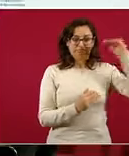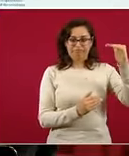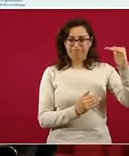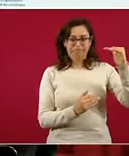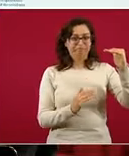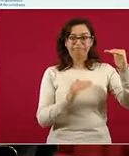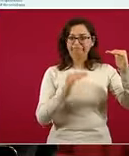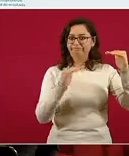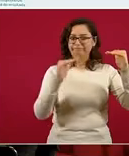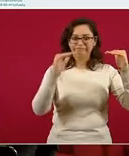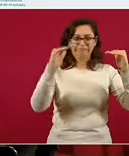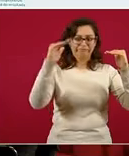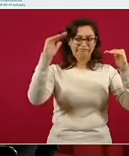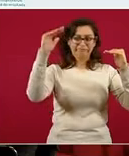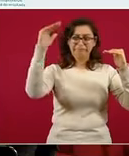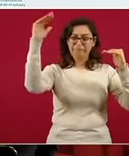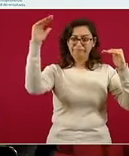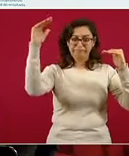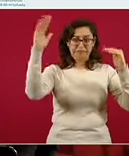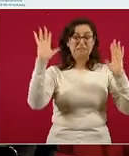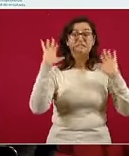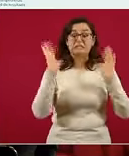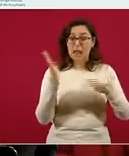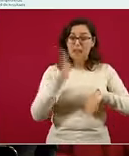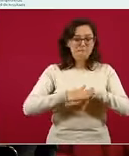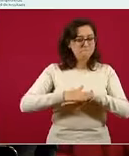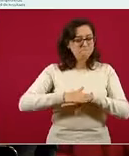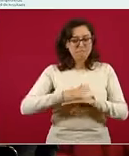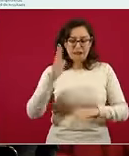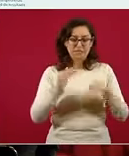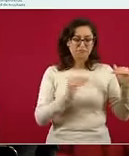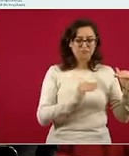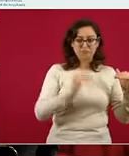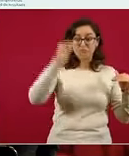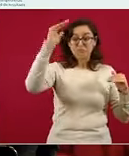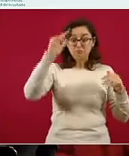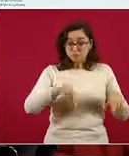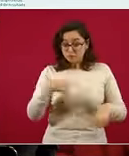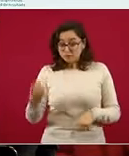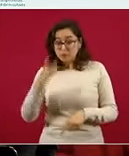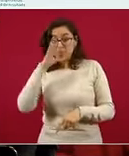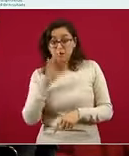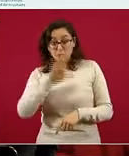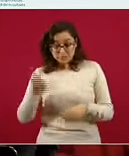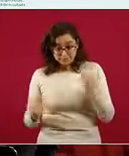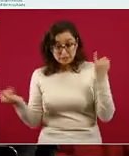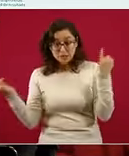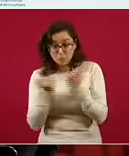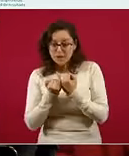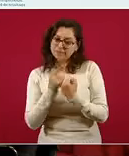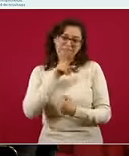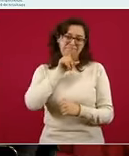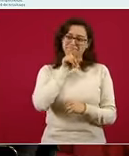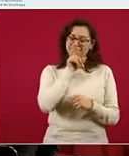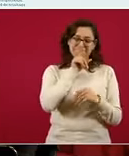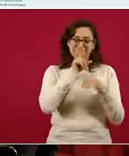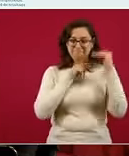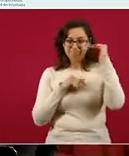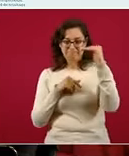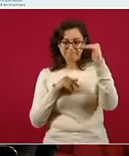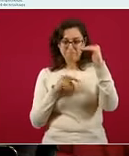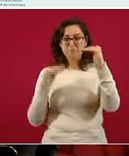actualmente el pico epidémico que tuvimos en el verano, y no así el número de defunciones por semana, el pico epidémico que